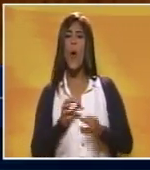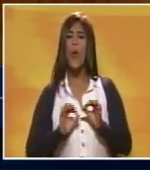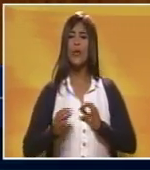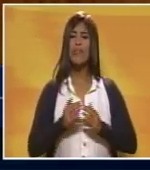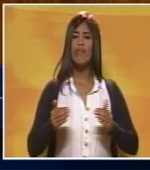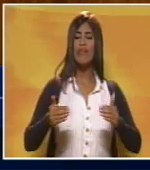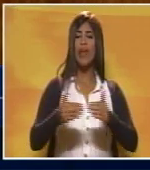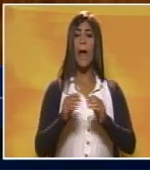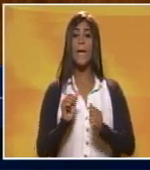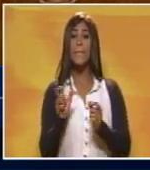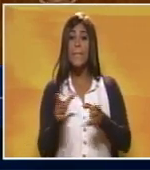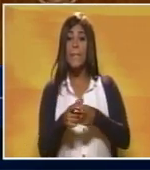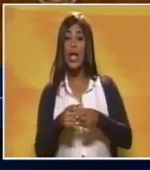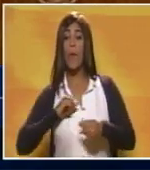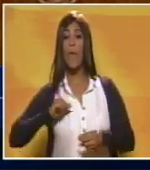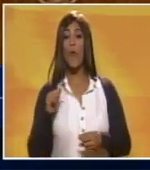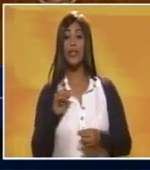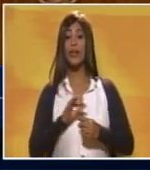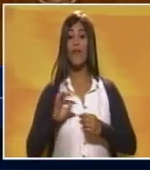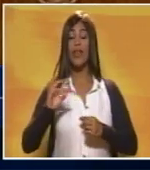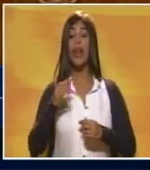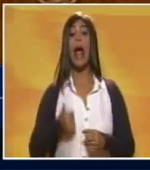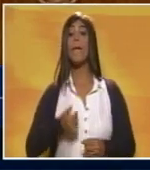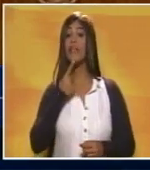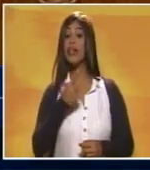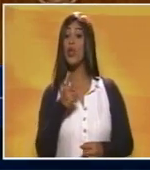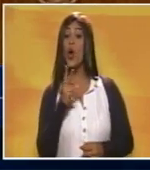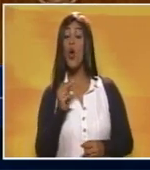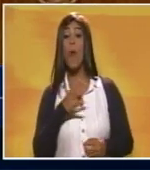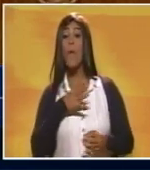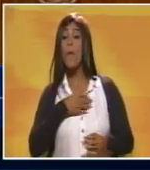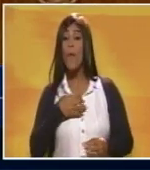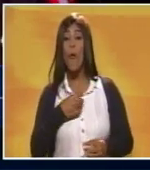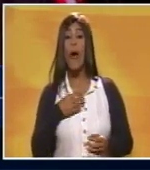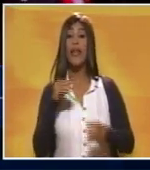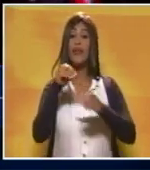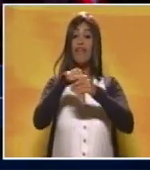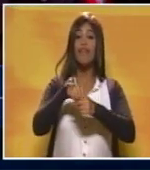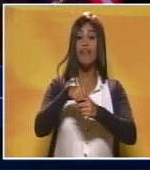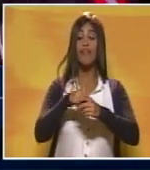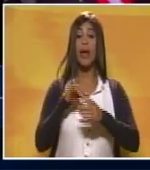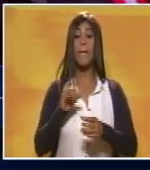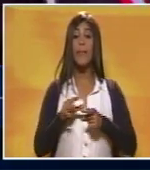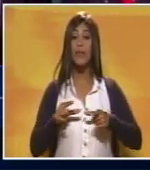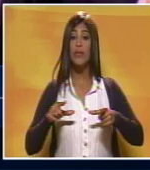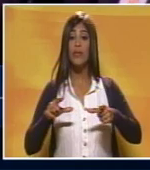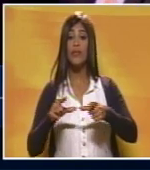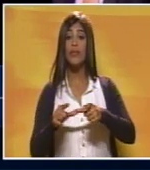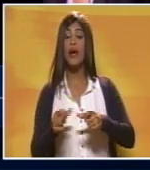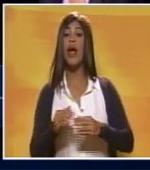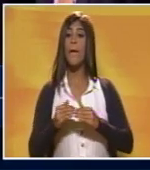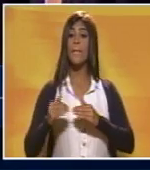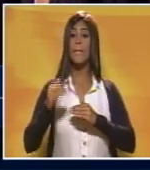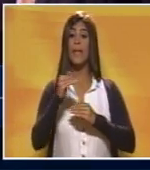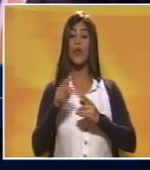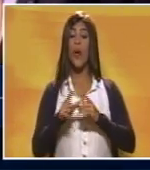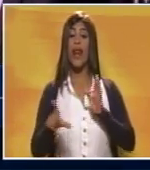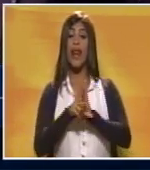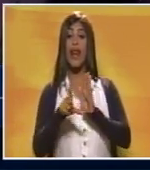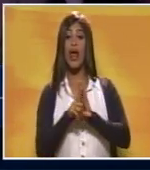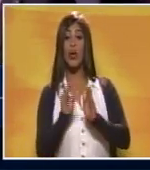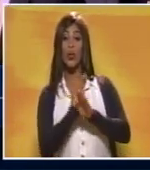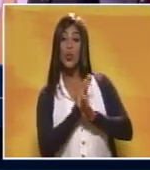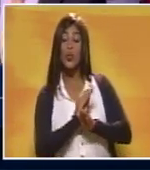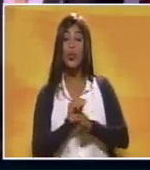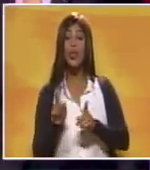en la superintendencia de la Policía Federal, que admitió no tener las condiciones para acogerlo en una sala de Estado Mayor, como la legislación prevé